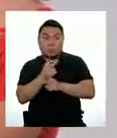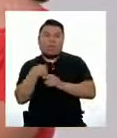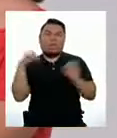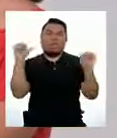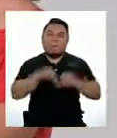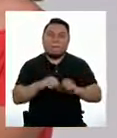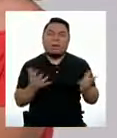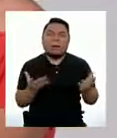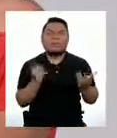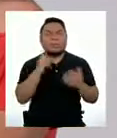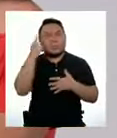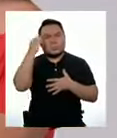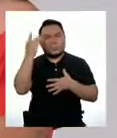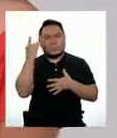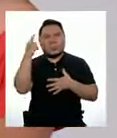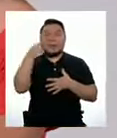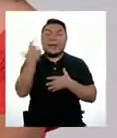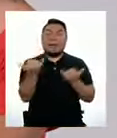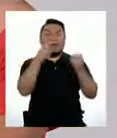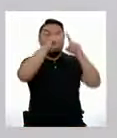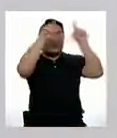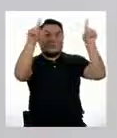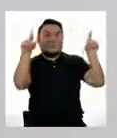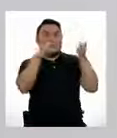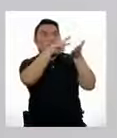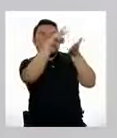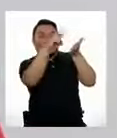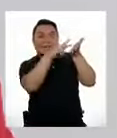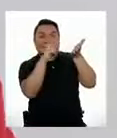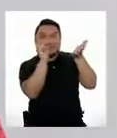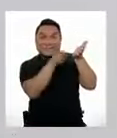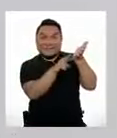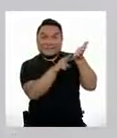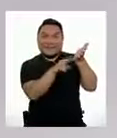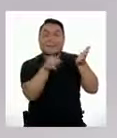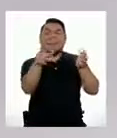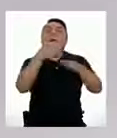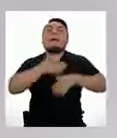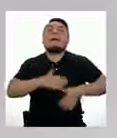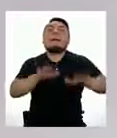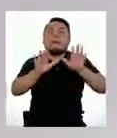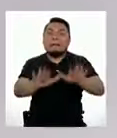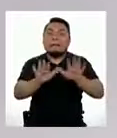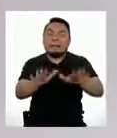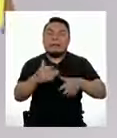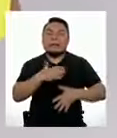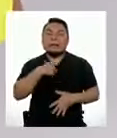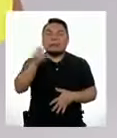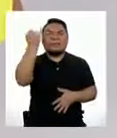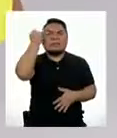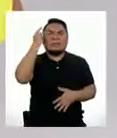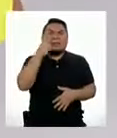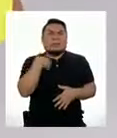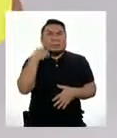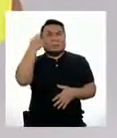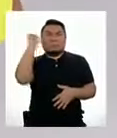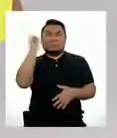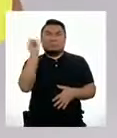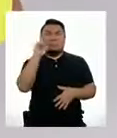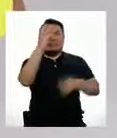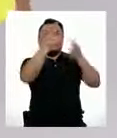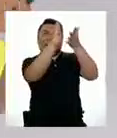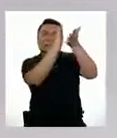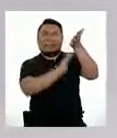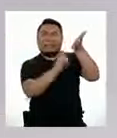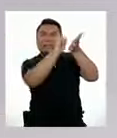la lectura y el análisis de gráficos estadísticos. Pero tranquilos chicos, ya me puedo estar imaginando sus rostros. Sé que